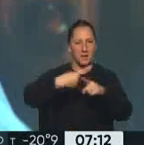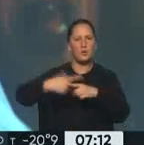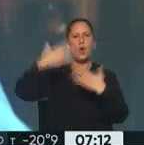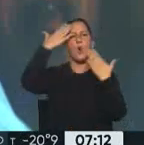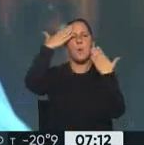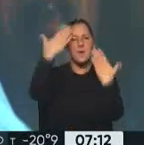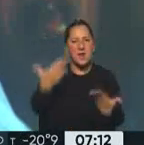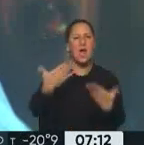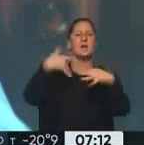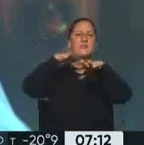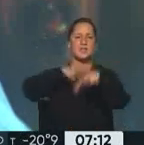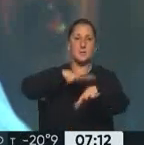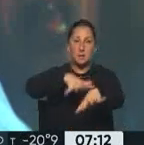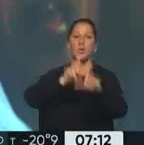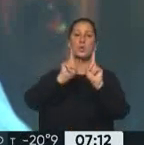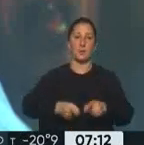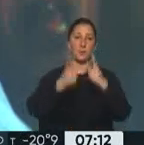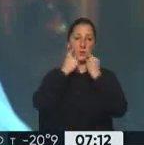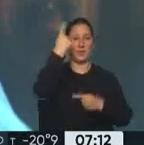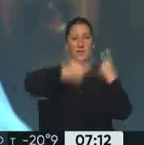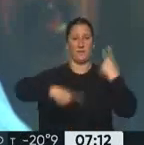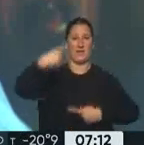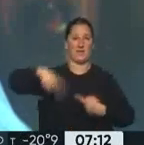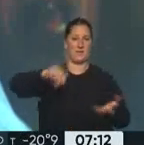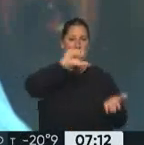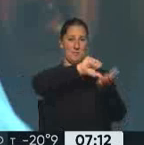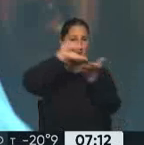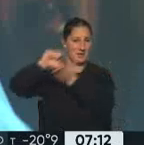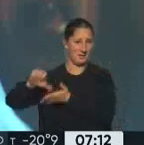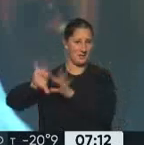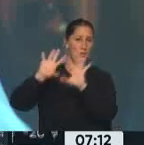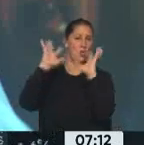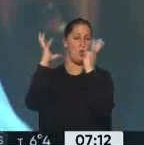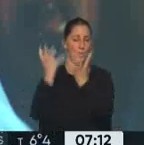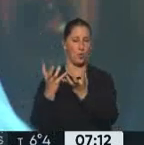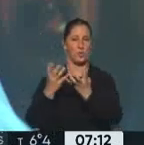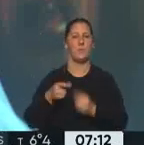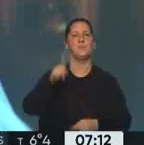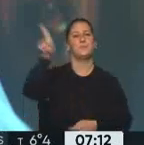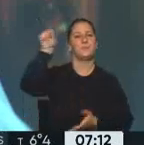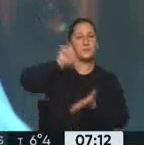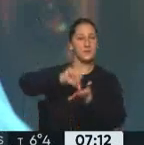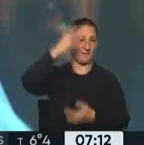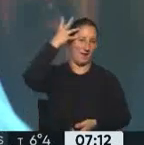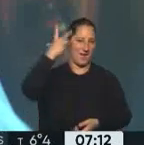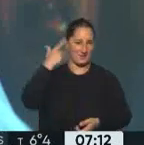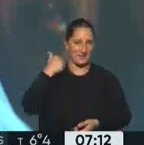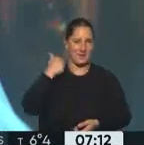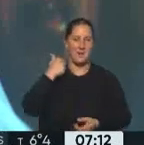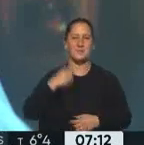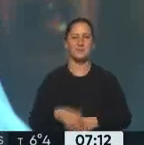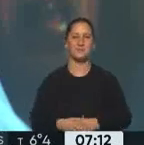conmemoró, se marchó y también se protestó en distintos países del mundo. Vamos a Francia en primer